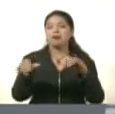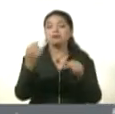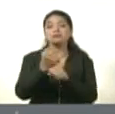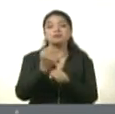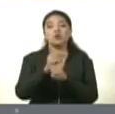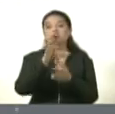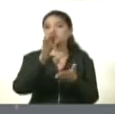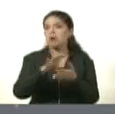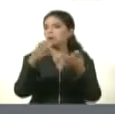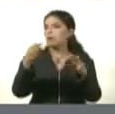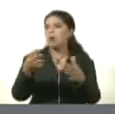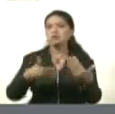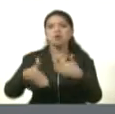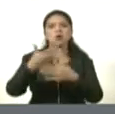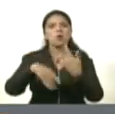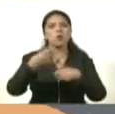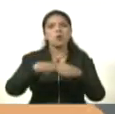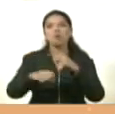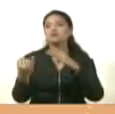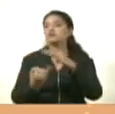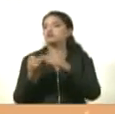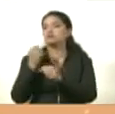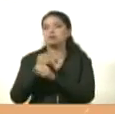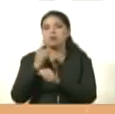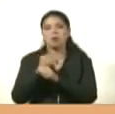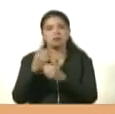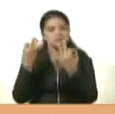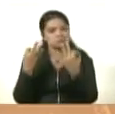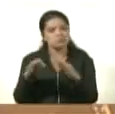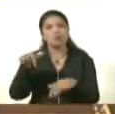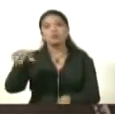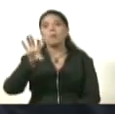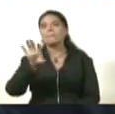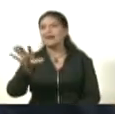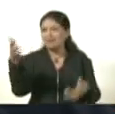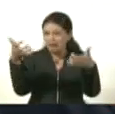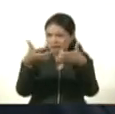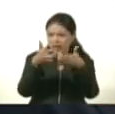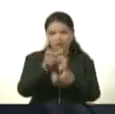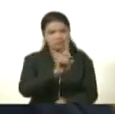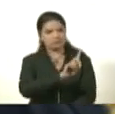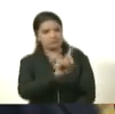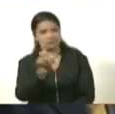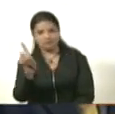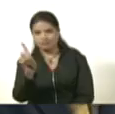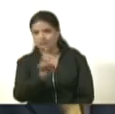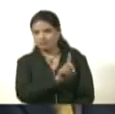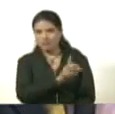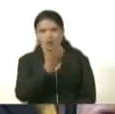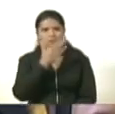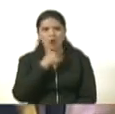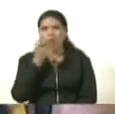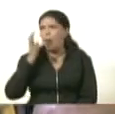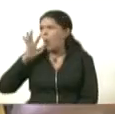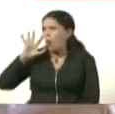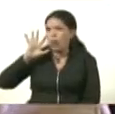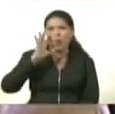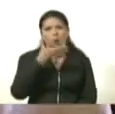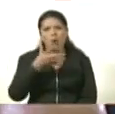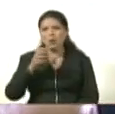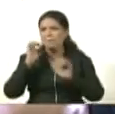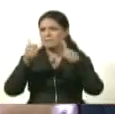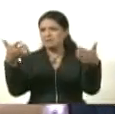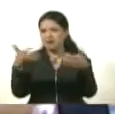sus negocios abiertos, sus instituciones trabajando. Este es un país que no está en guerra. Ningún psicópata va a ponernos en